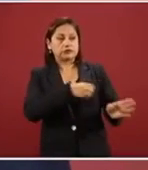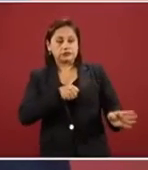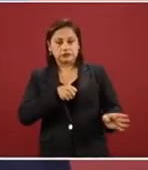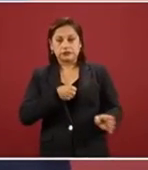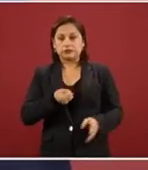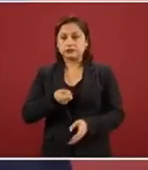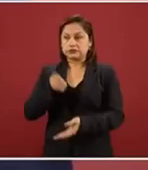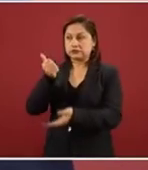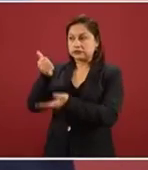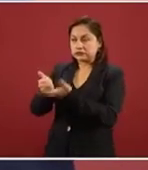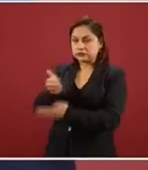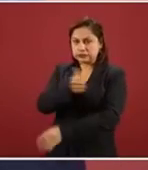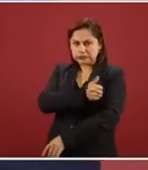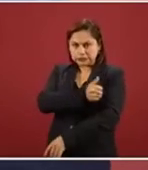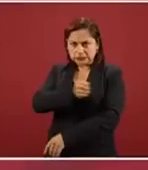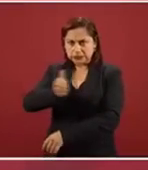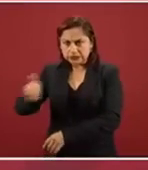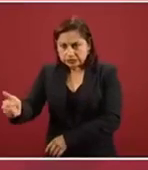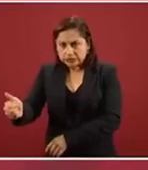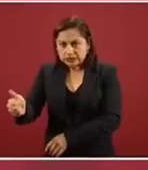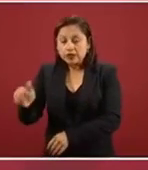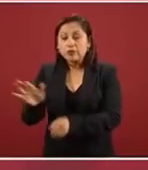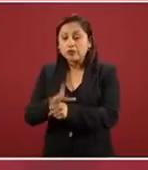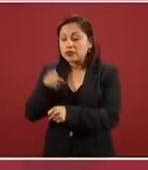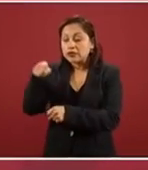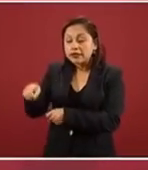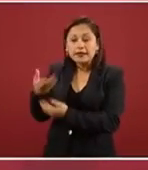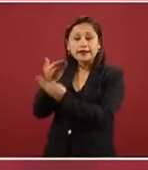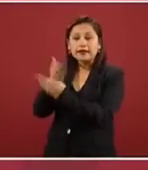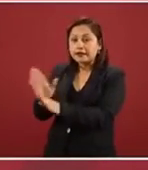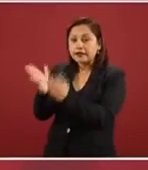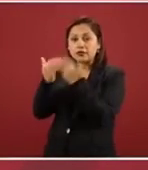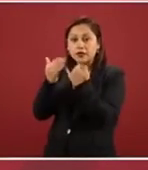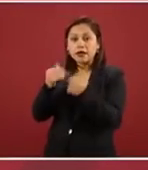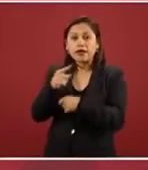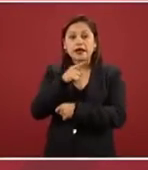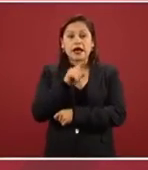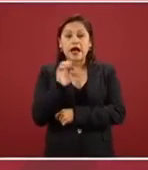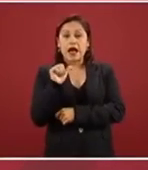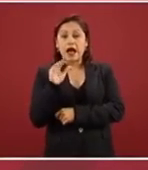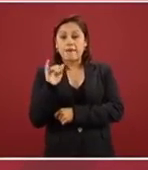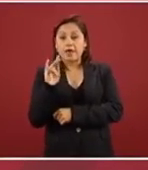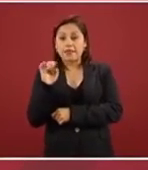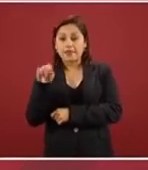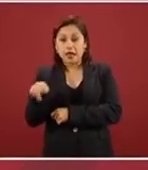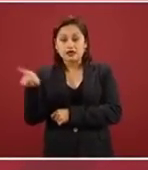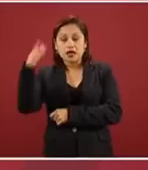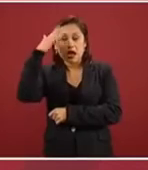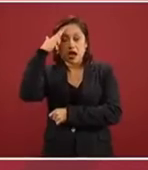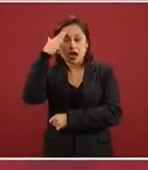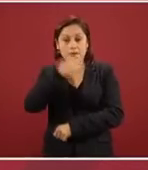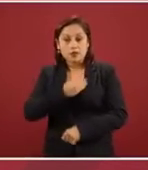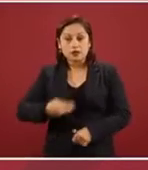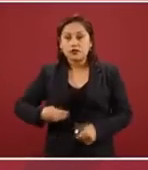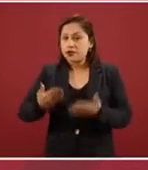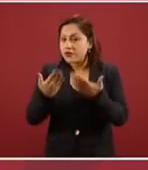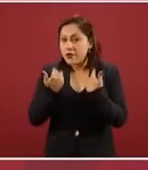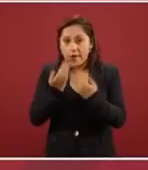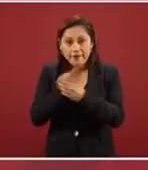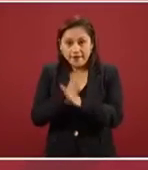En Amatán, que es cabecera municipal, no hay sucursal